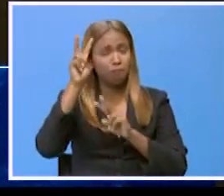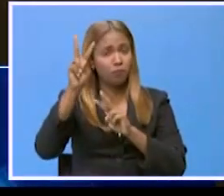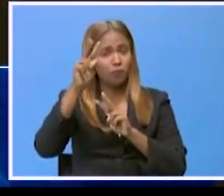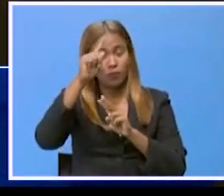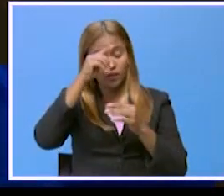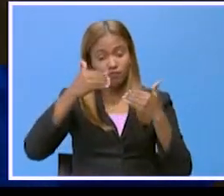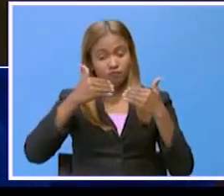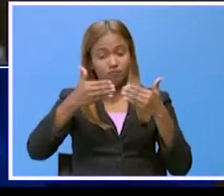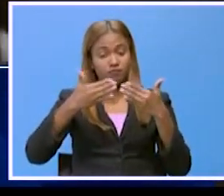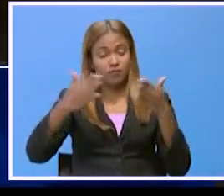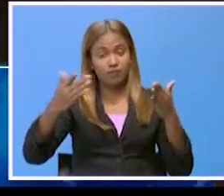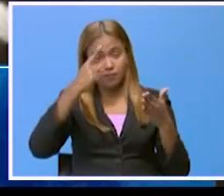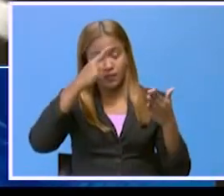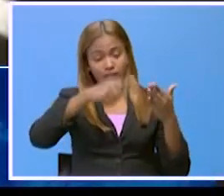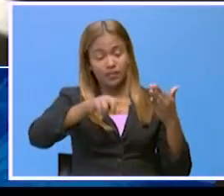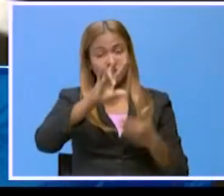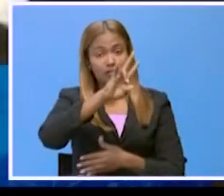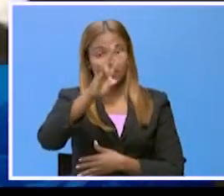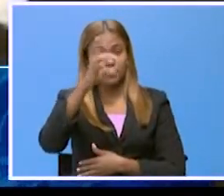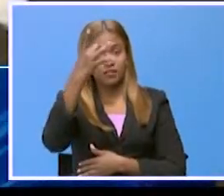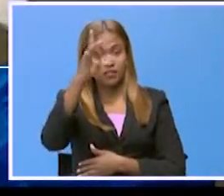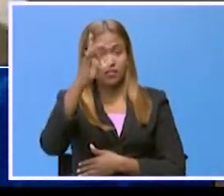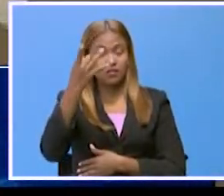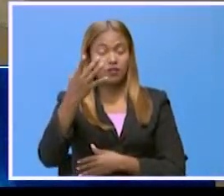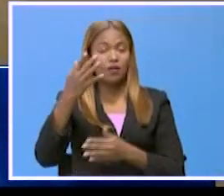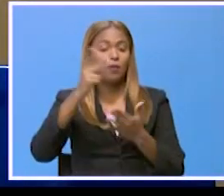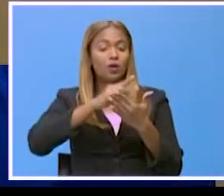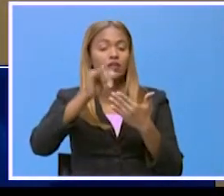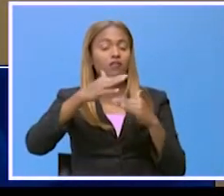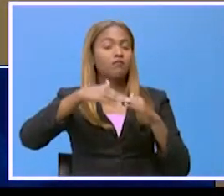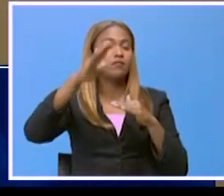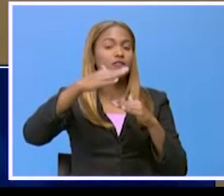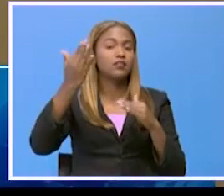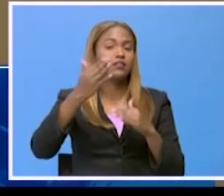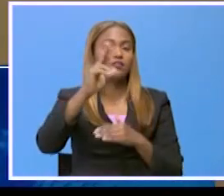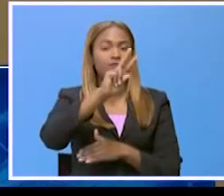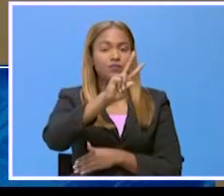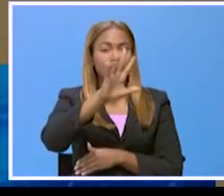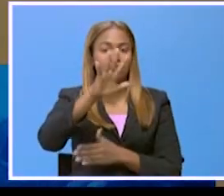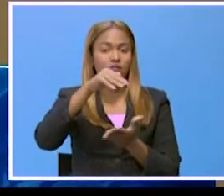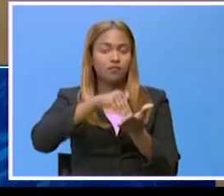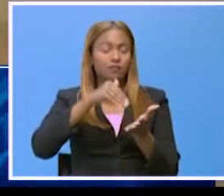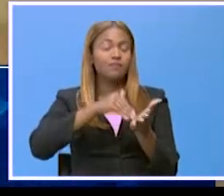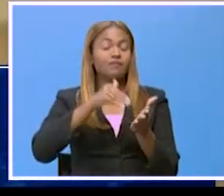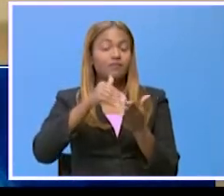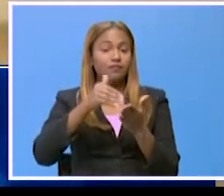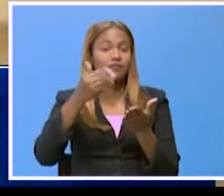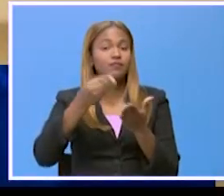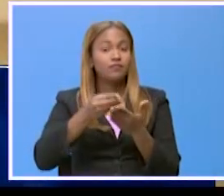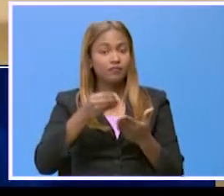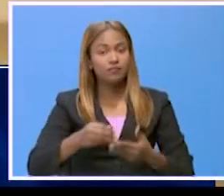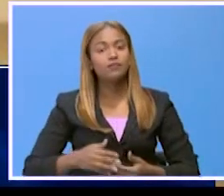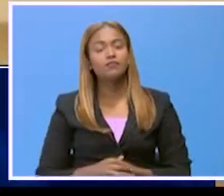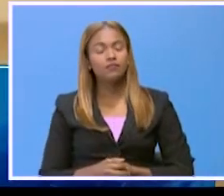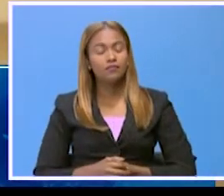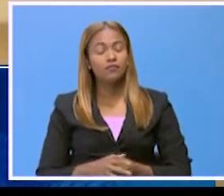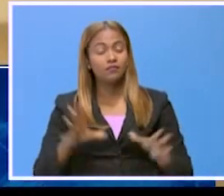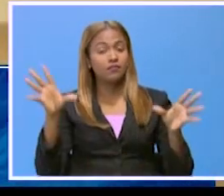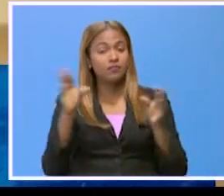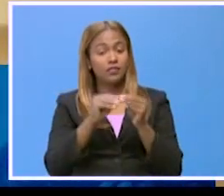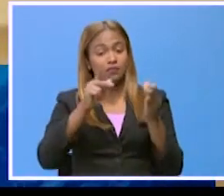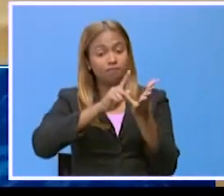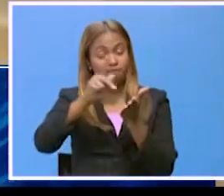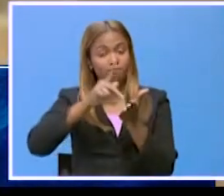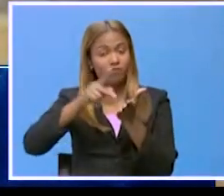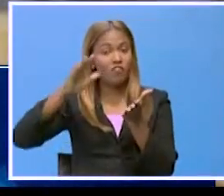para ejecutar de estos 700 18 proyectos superan los 25 mil millones de pesos el total de